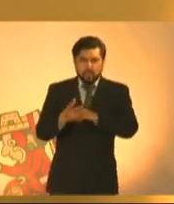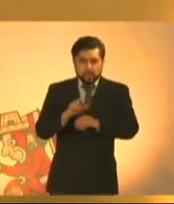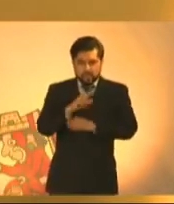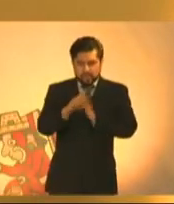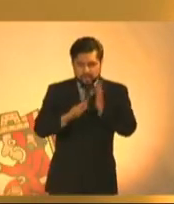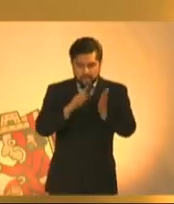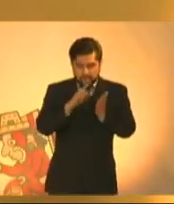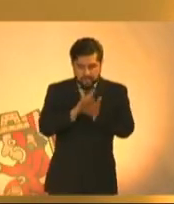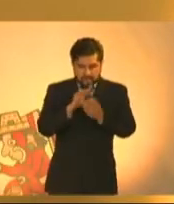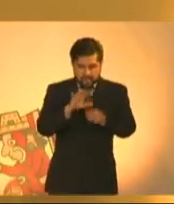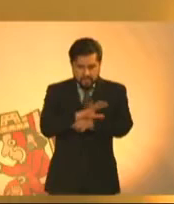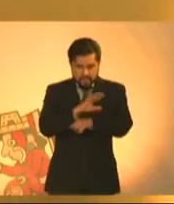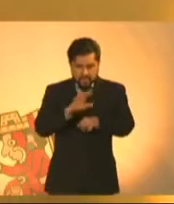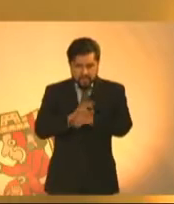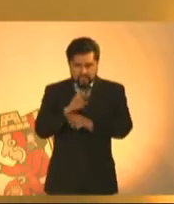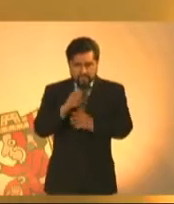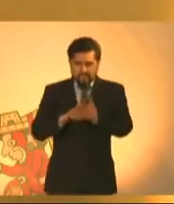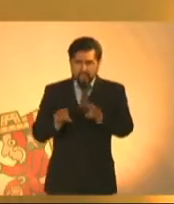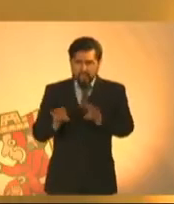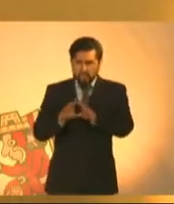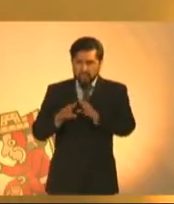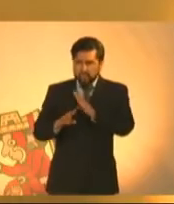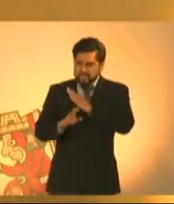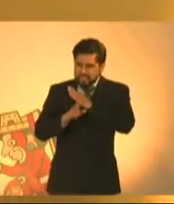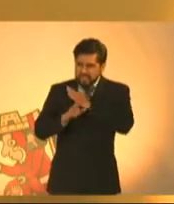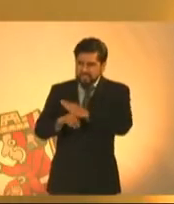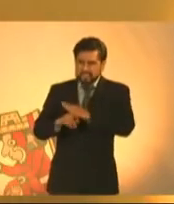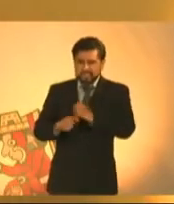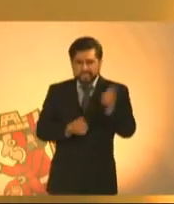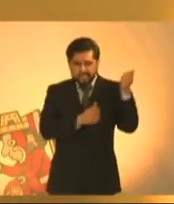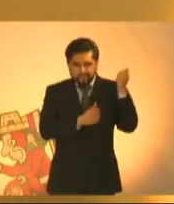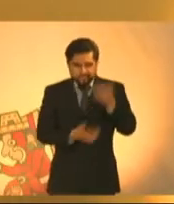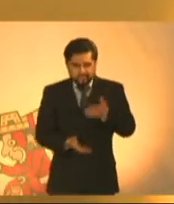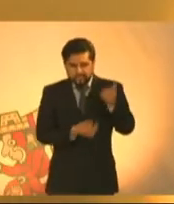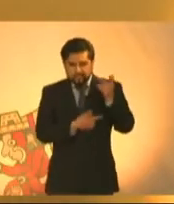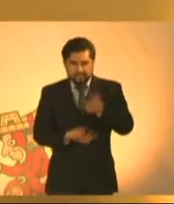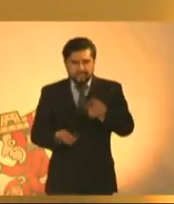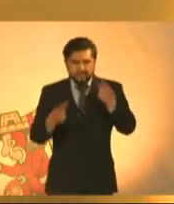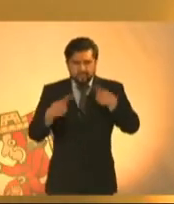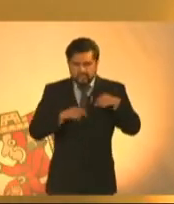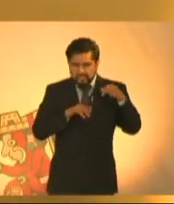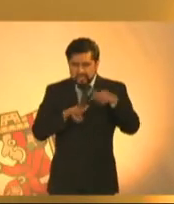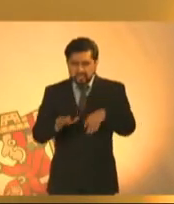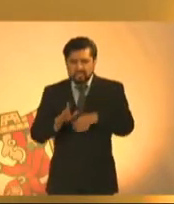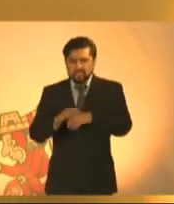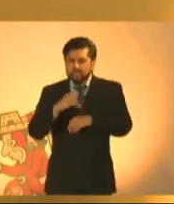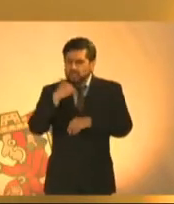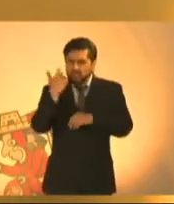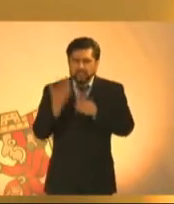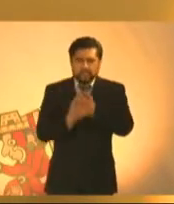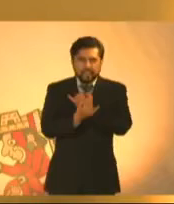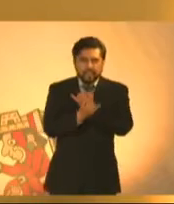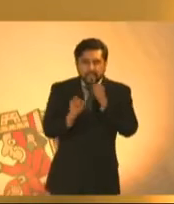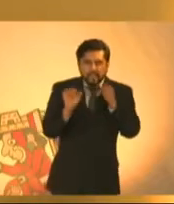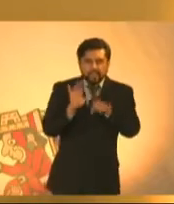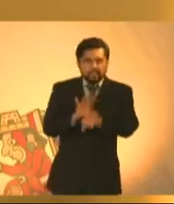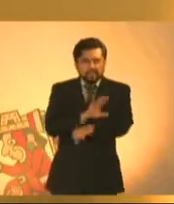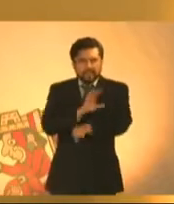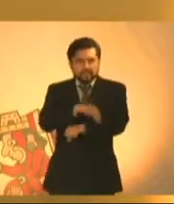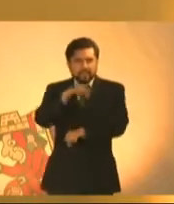eléctrica e impedir que seamos autosuficientes autónomos y libres en materia de energía eléctrica